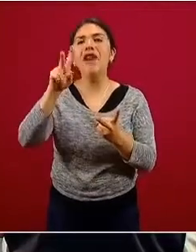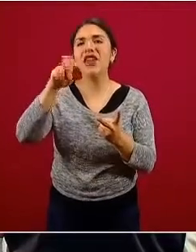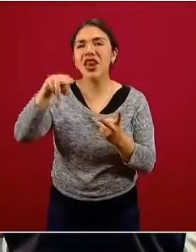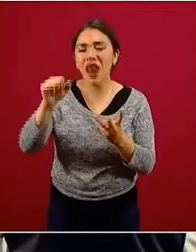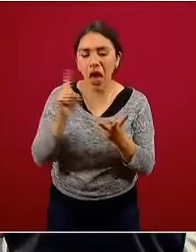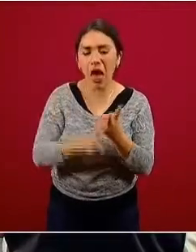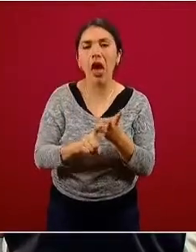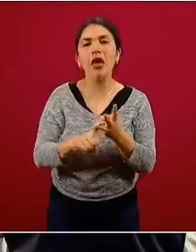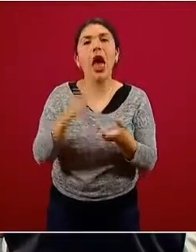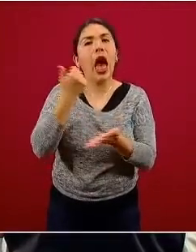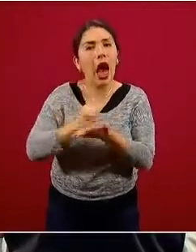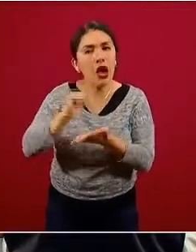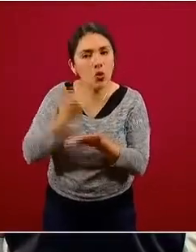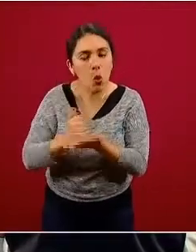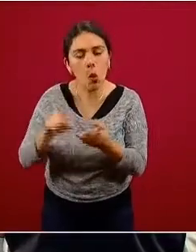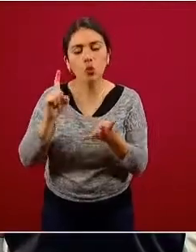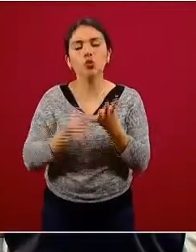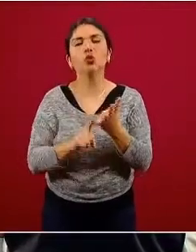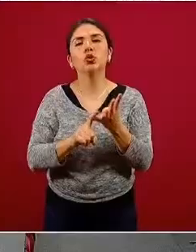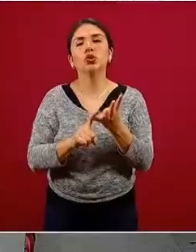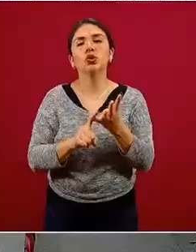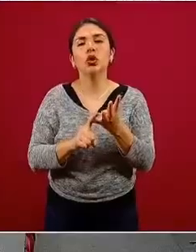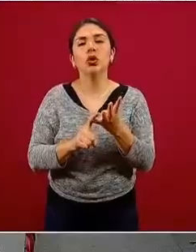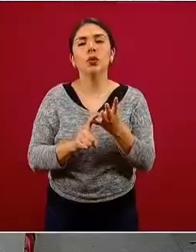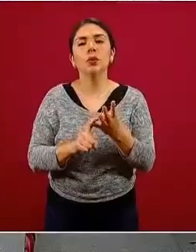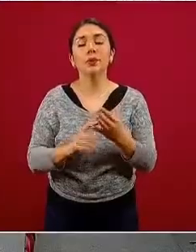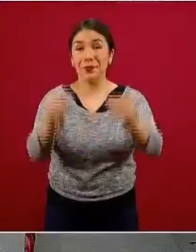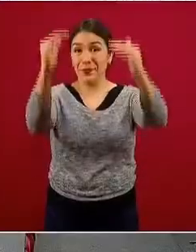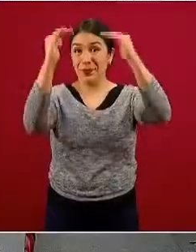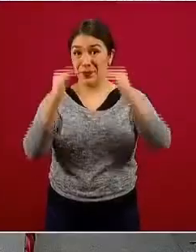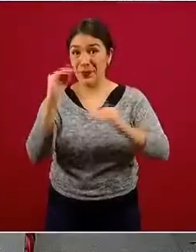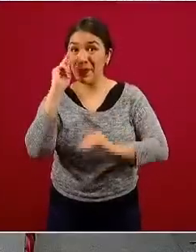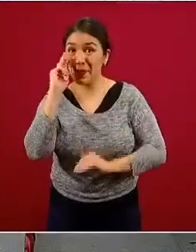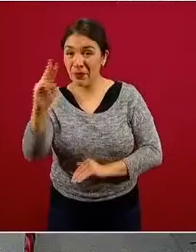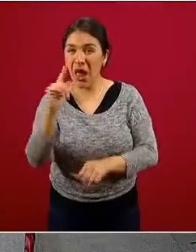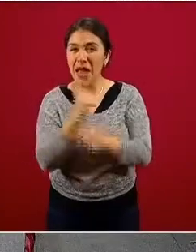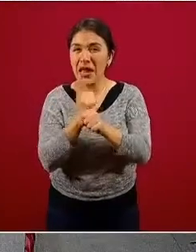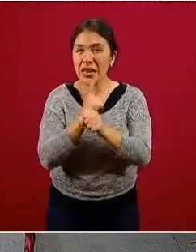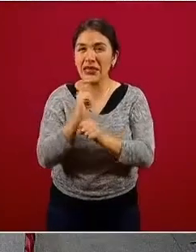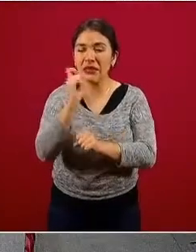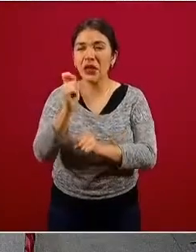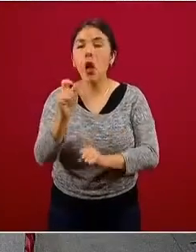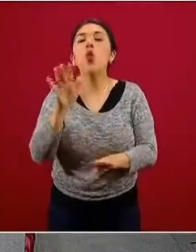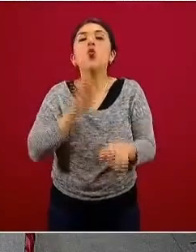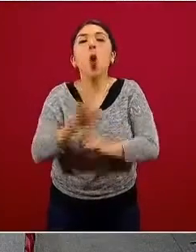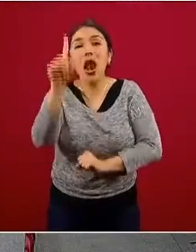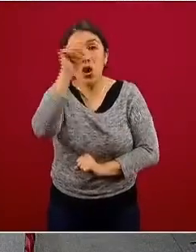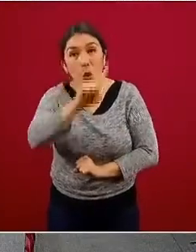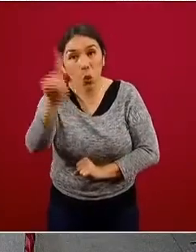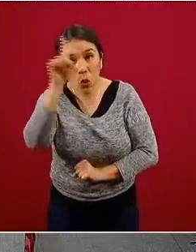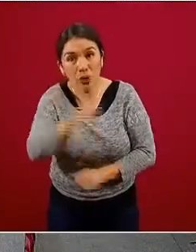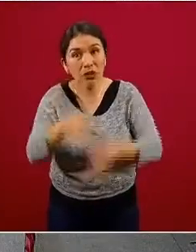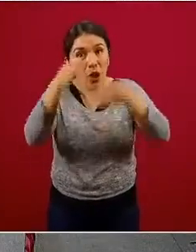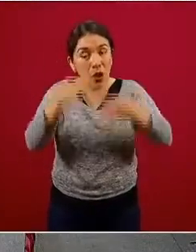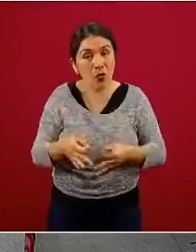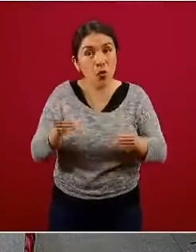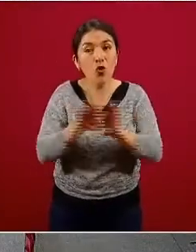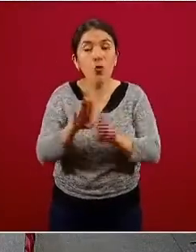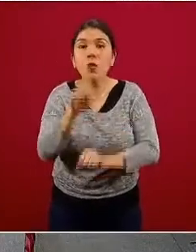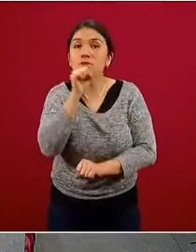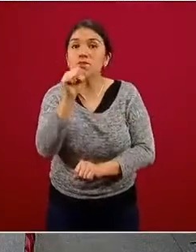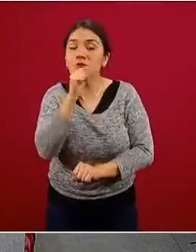avena, arroz. Y aquí abajo, en gris, tenemos la recomendación de las